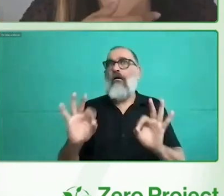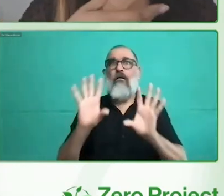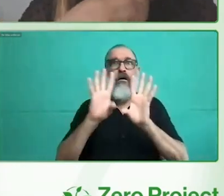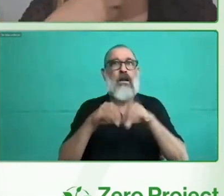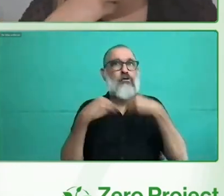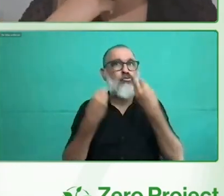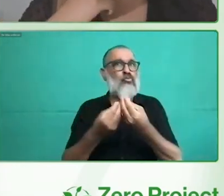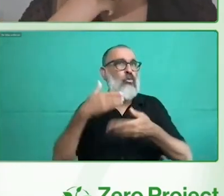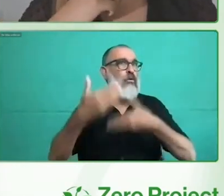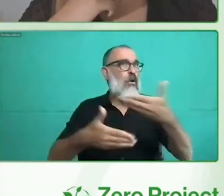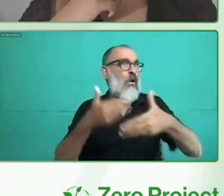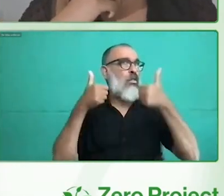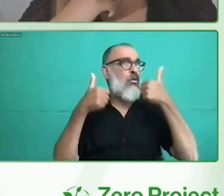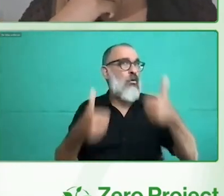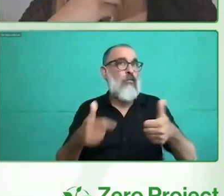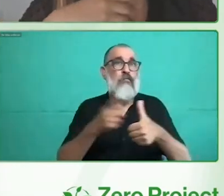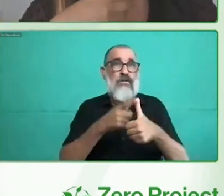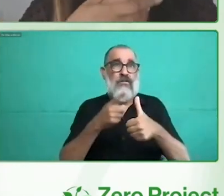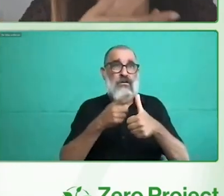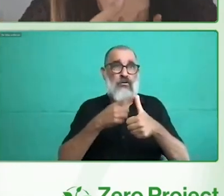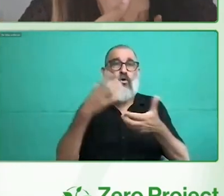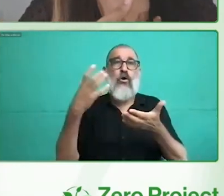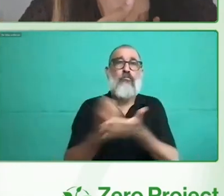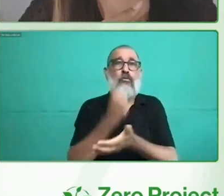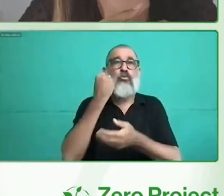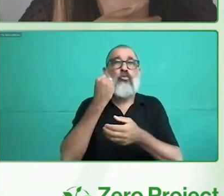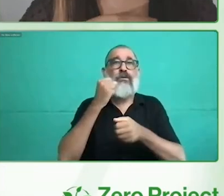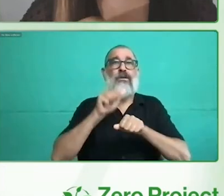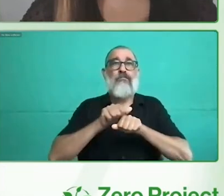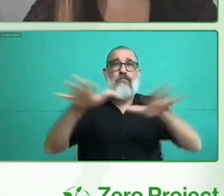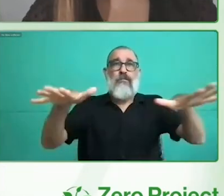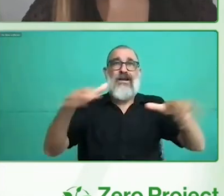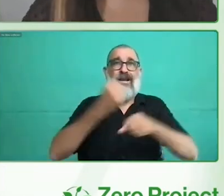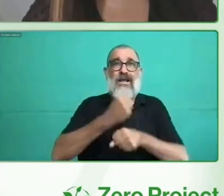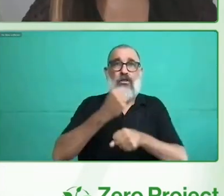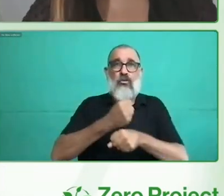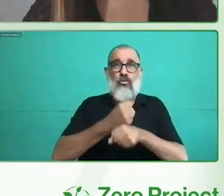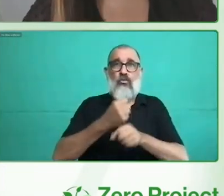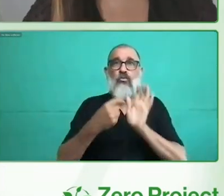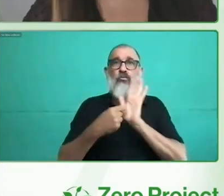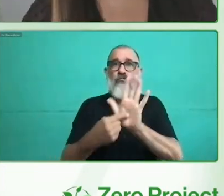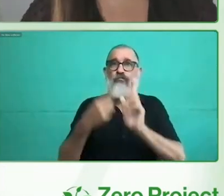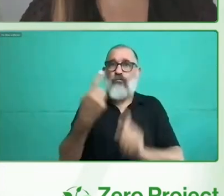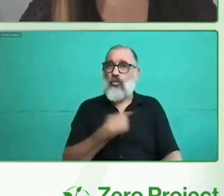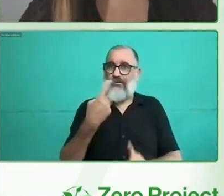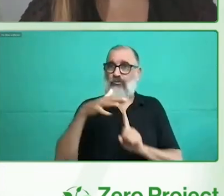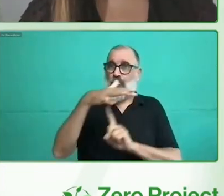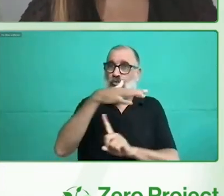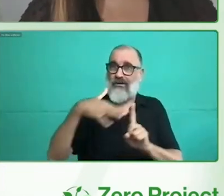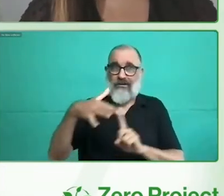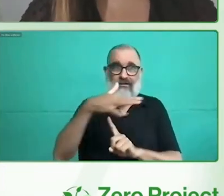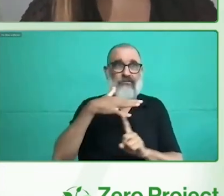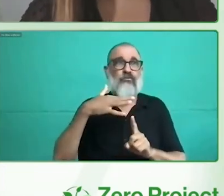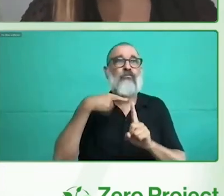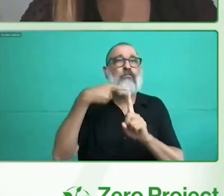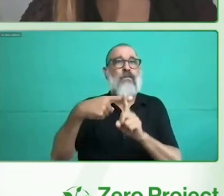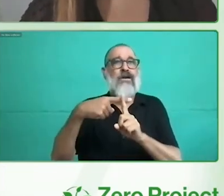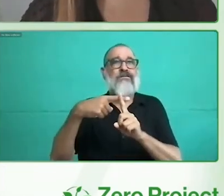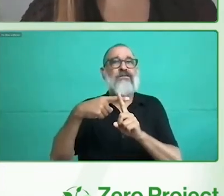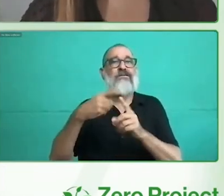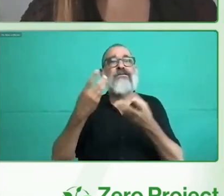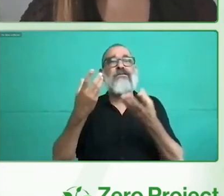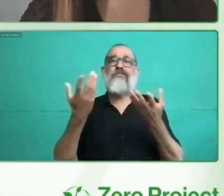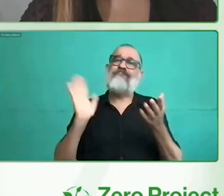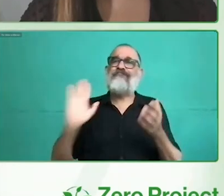que la finalidad del programa será la constitución de un emprendimiento familiar. Quiero destacar especialmente